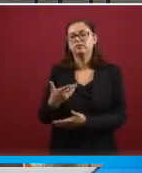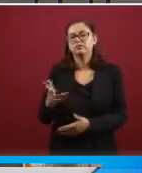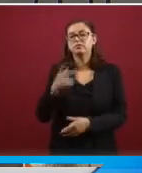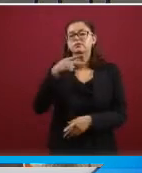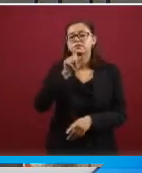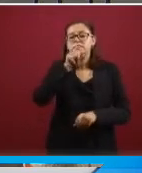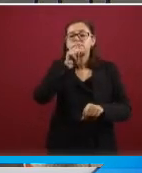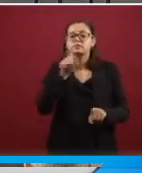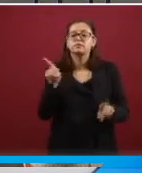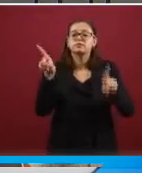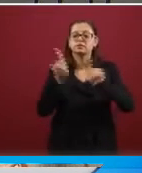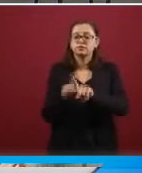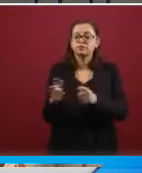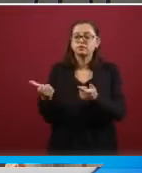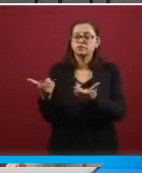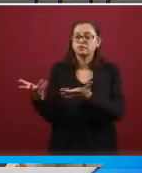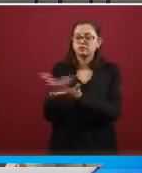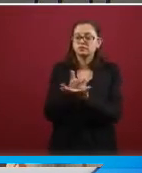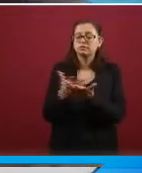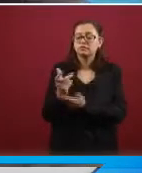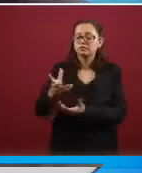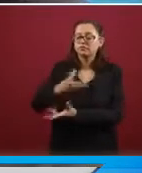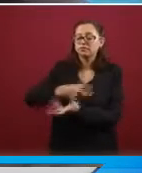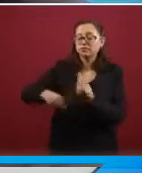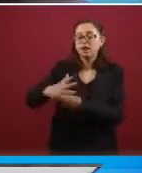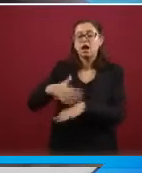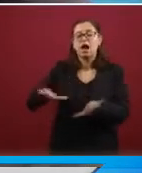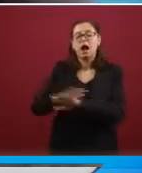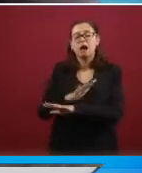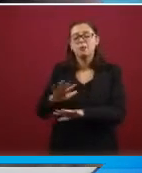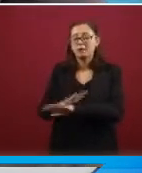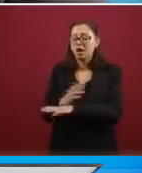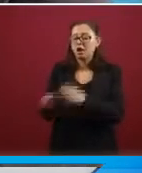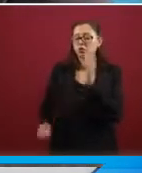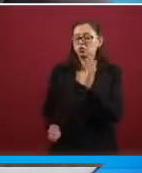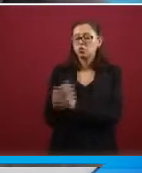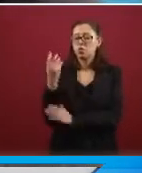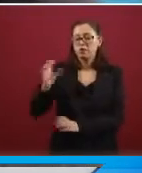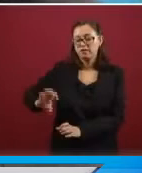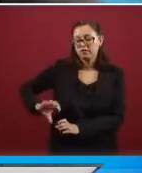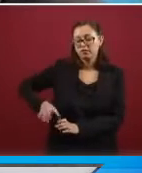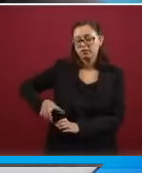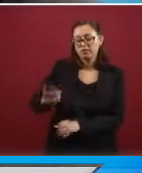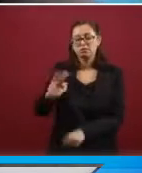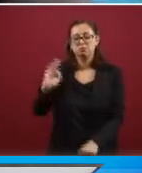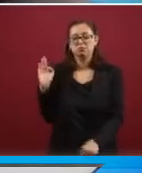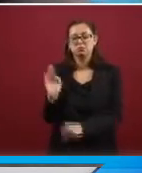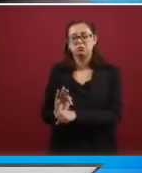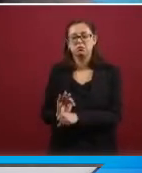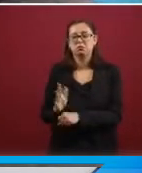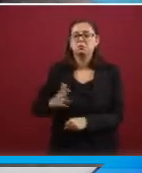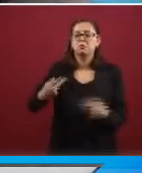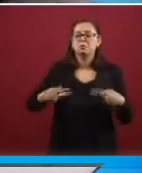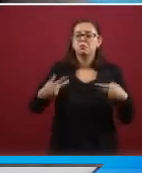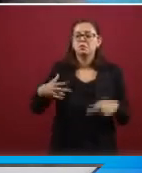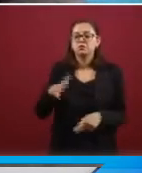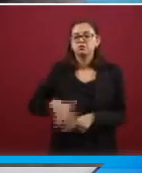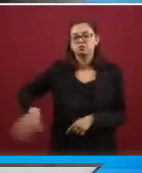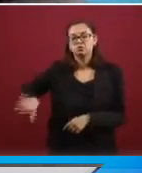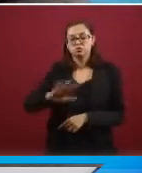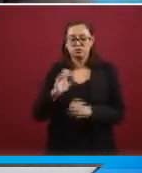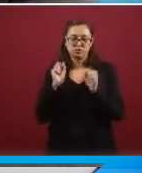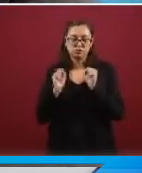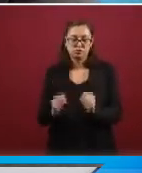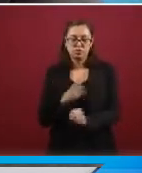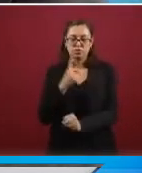gasolina premium marca Chevron a 22.63, diésel marca Chevron a 21.93, gas LP en